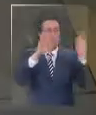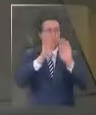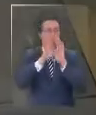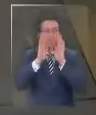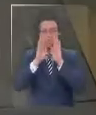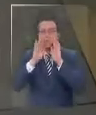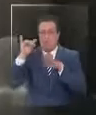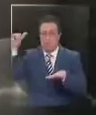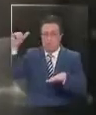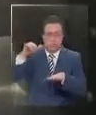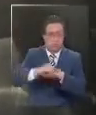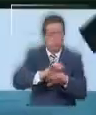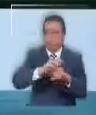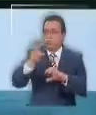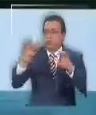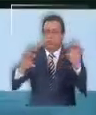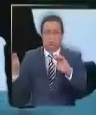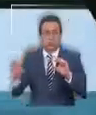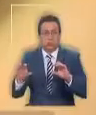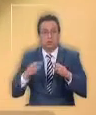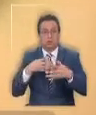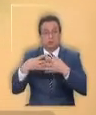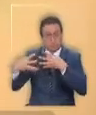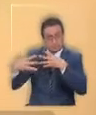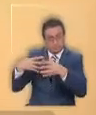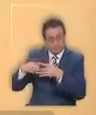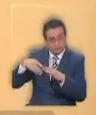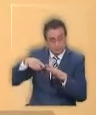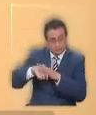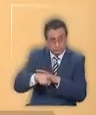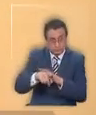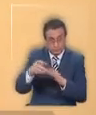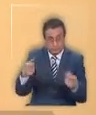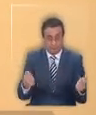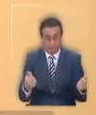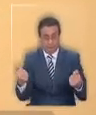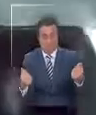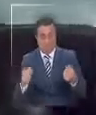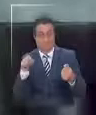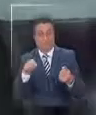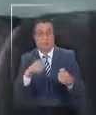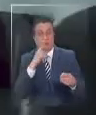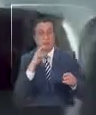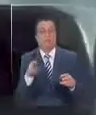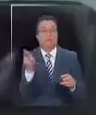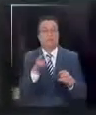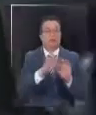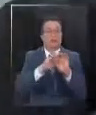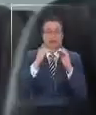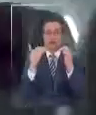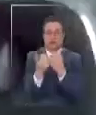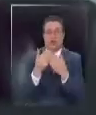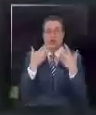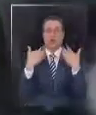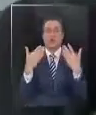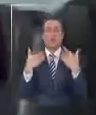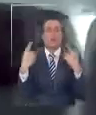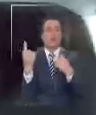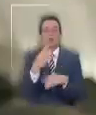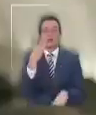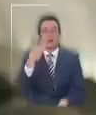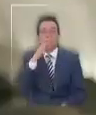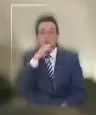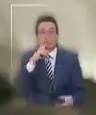cada aterrizaje. Además, los filtros al interior de la cabina renuevan y esterilizan la totalidad del aire cada